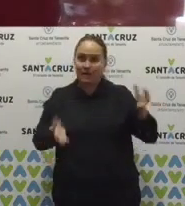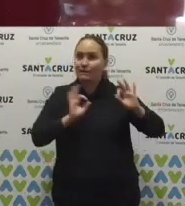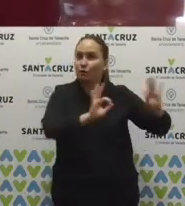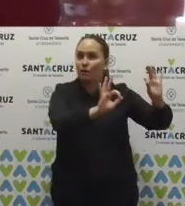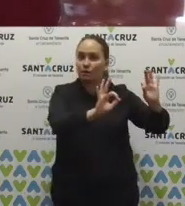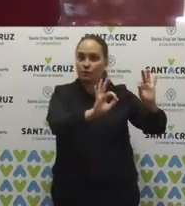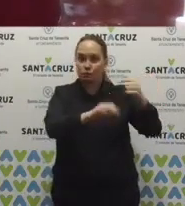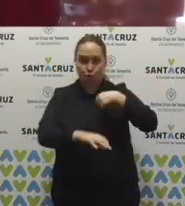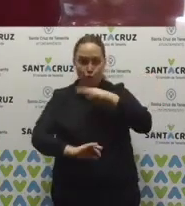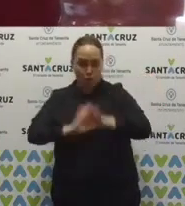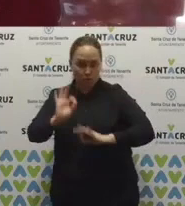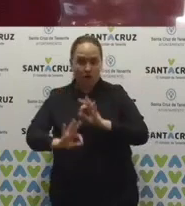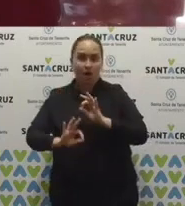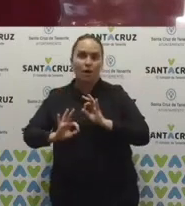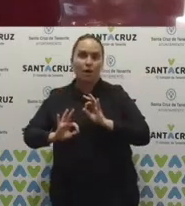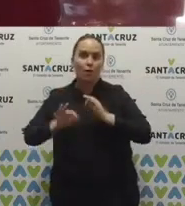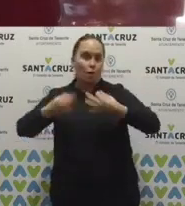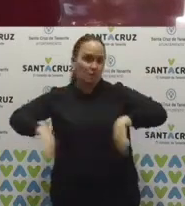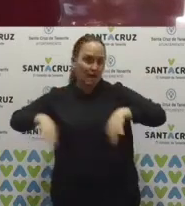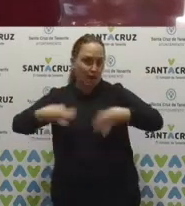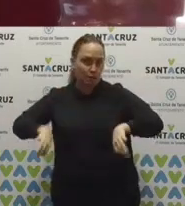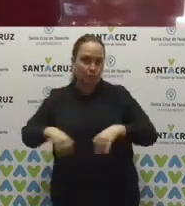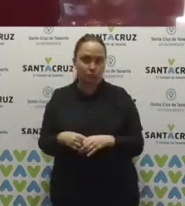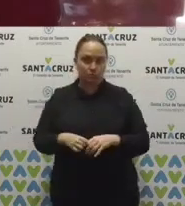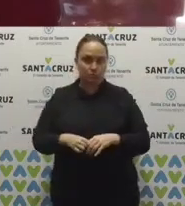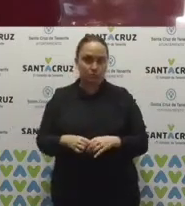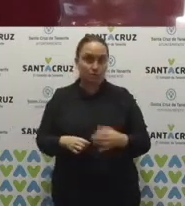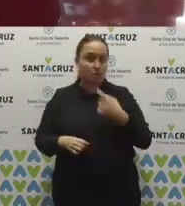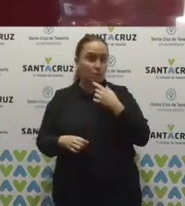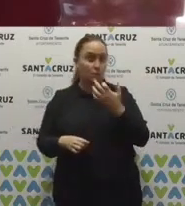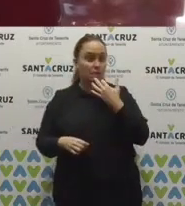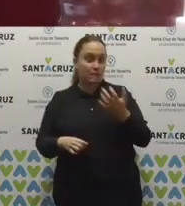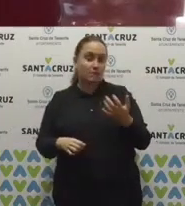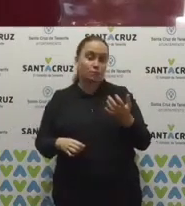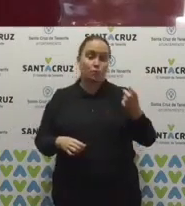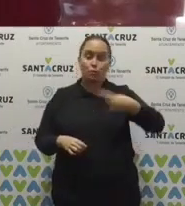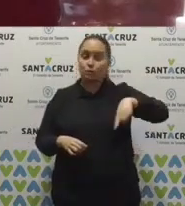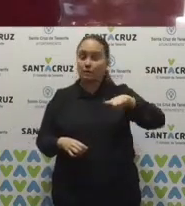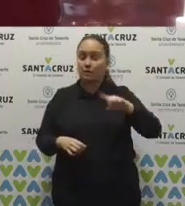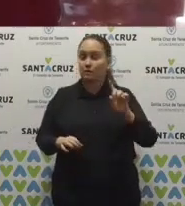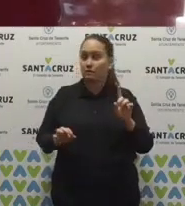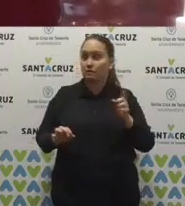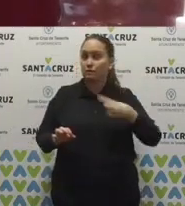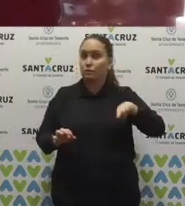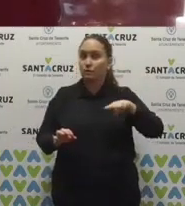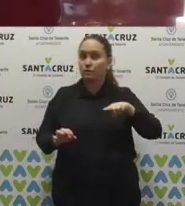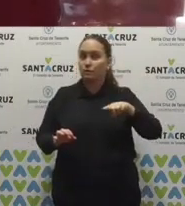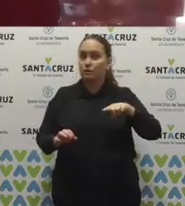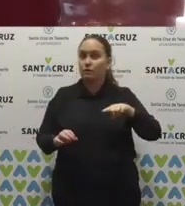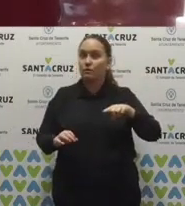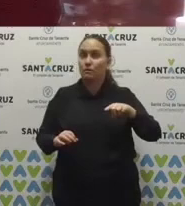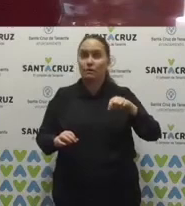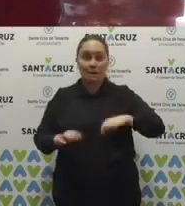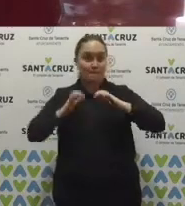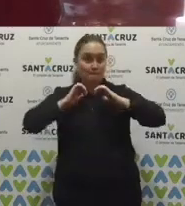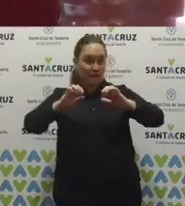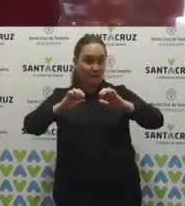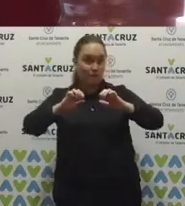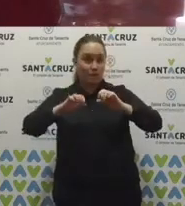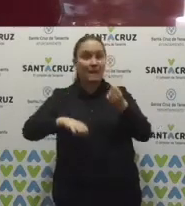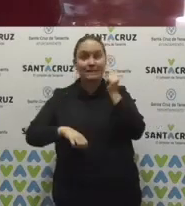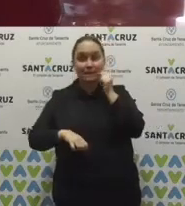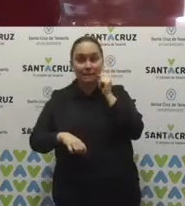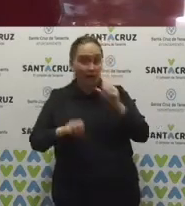nosotros vamos a hacer lo ordinario es más le diría que si no fuera porque ustedes han renunciado al pleno de hoy de las tres citas